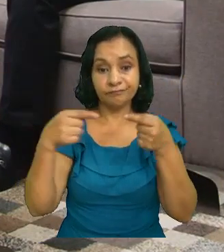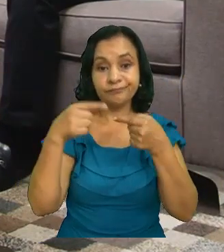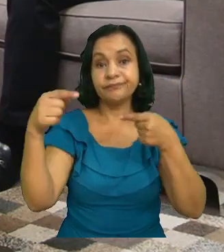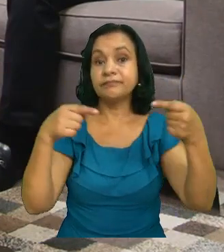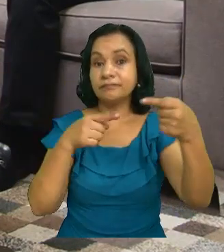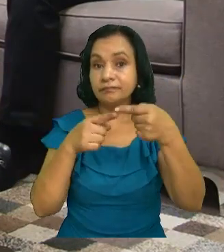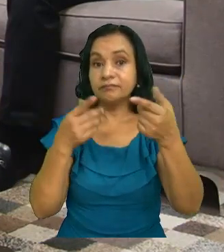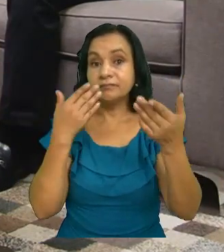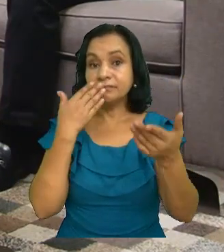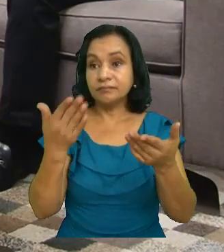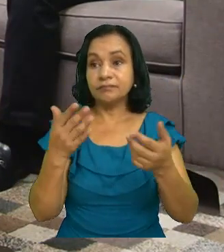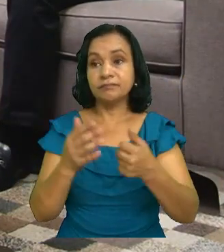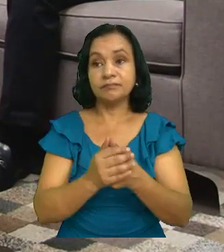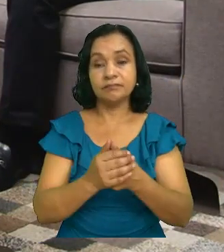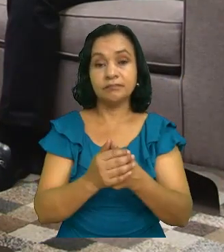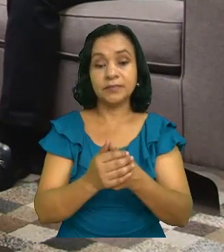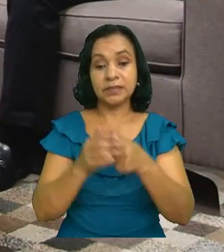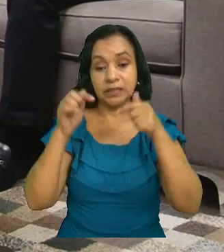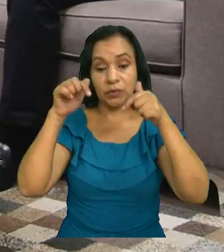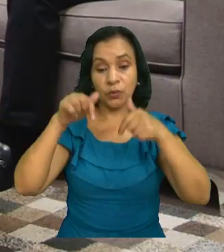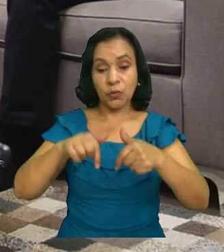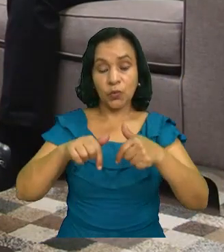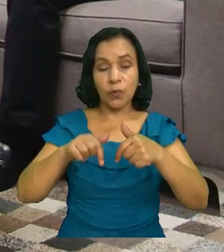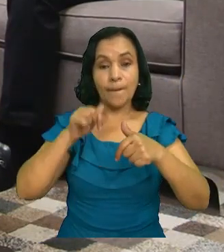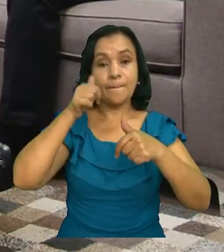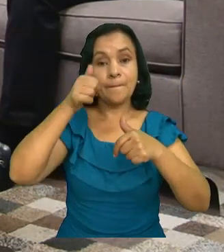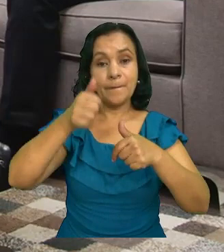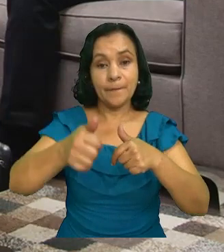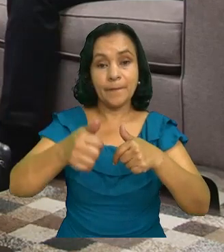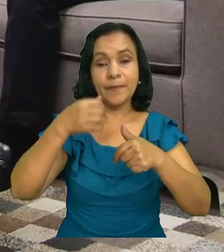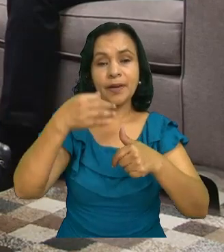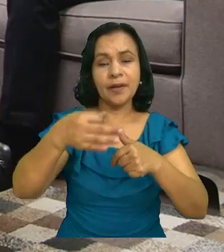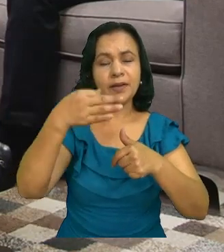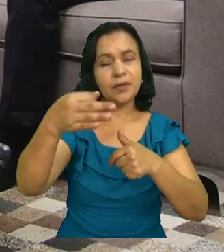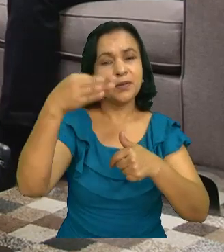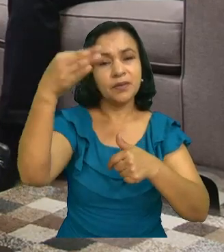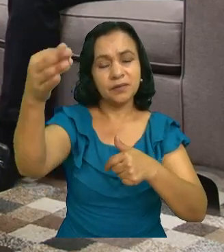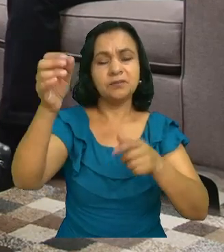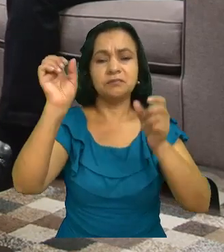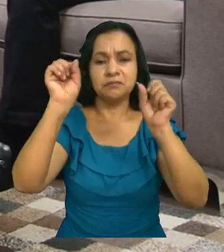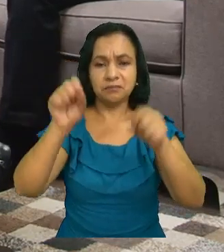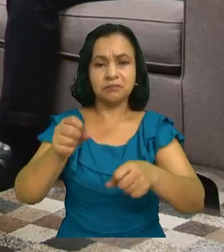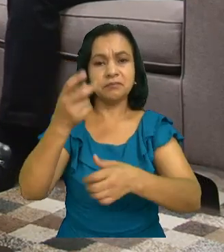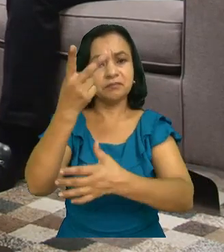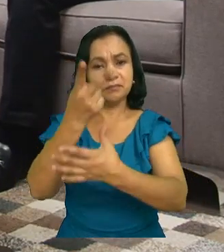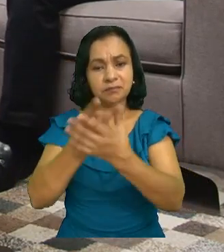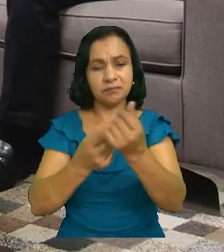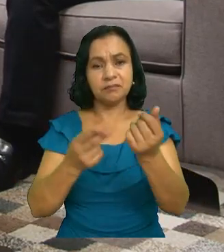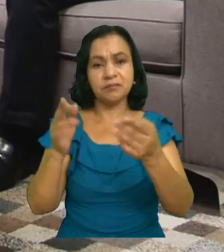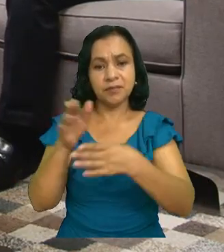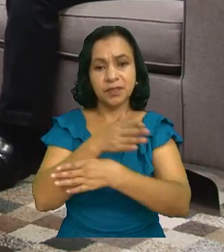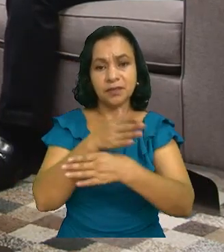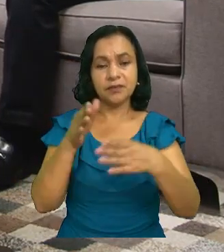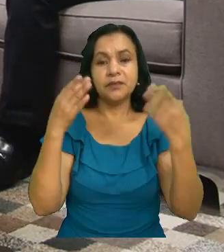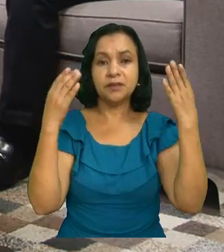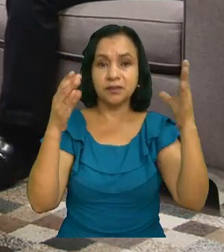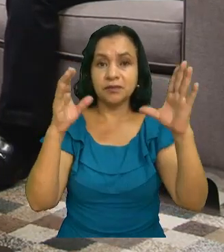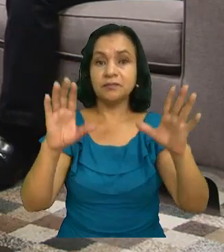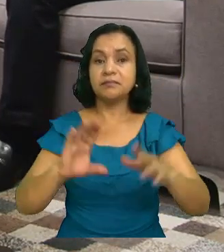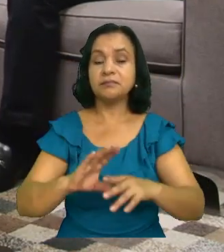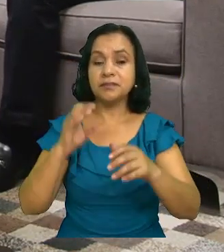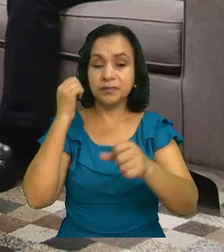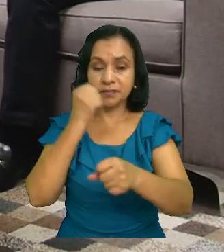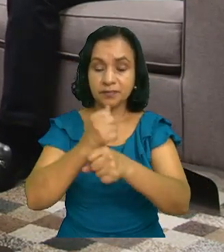y es en el corto, en el mediano y en el largo plazo, y en el muy largo plazo inclusive. Sí, ¿verdad? Vaya, porque así